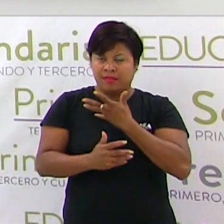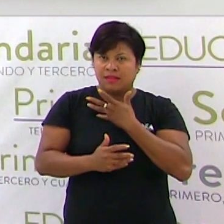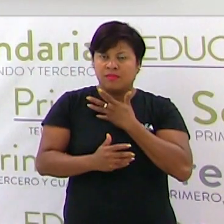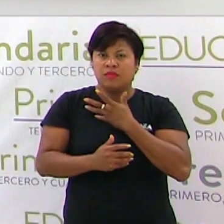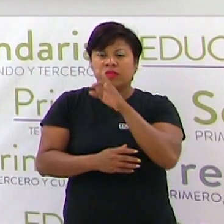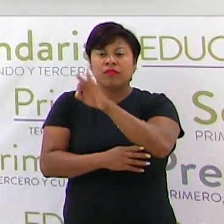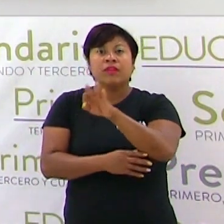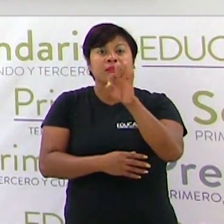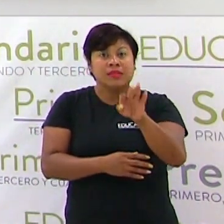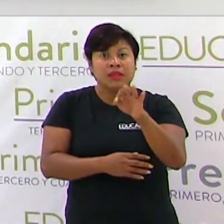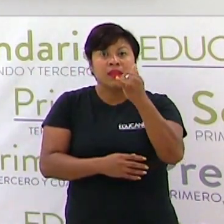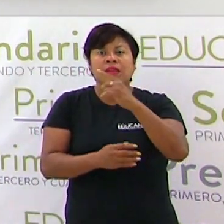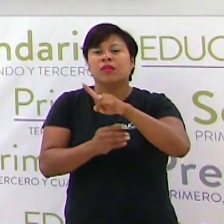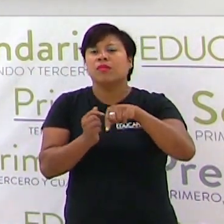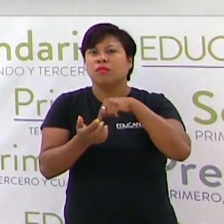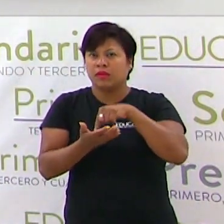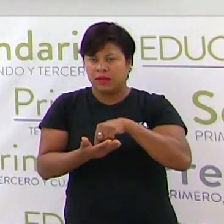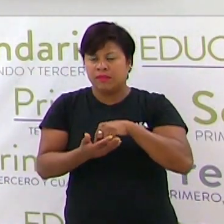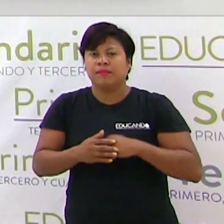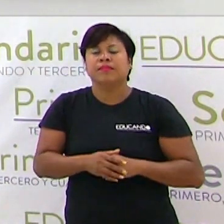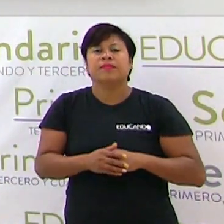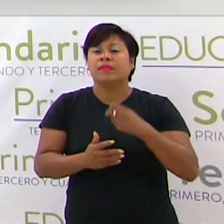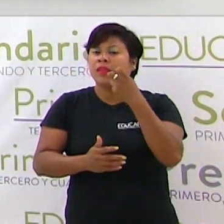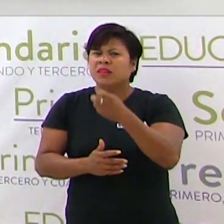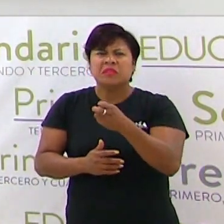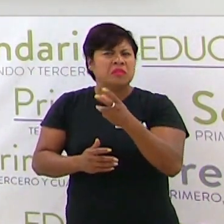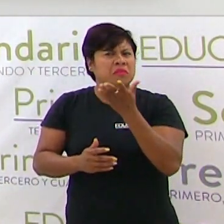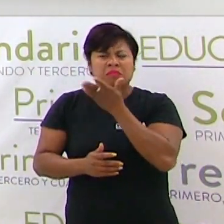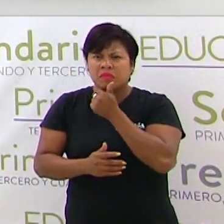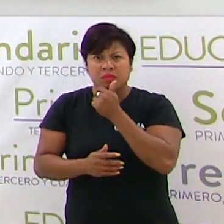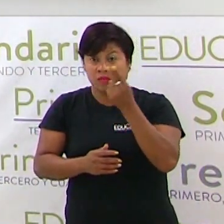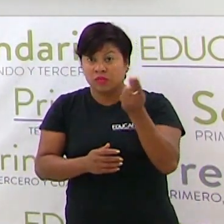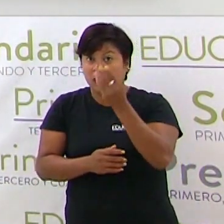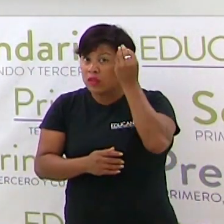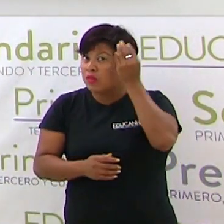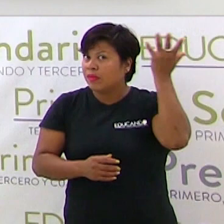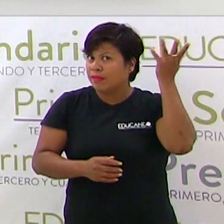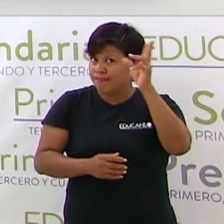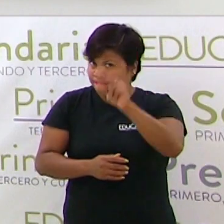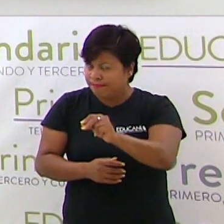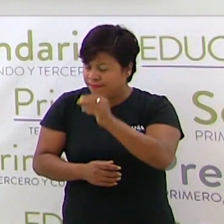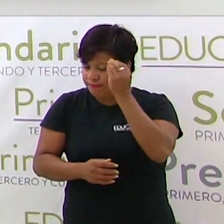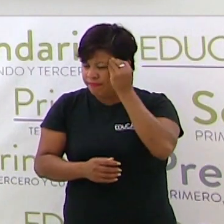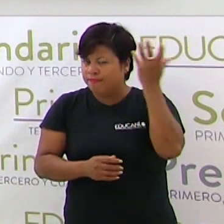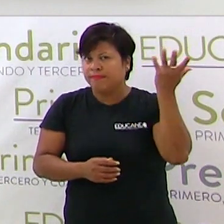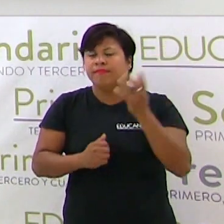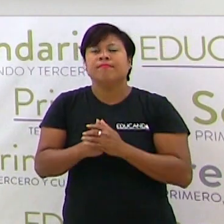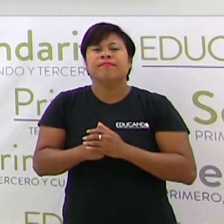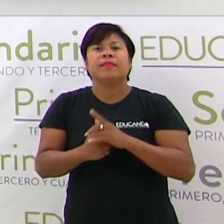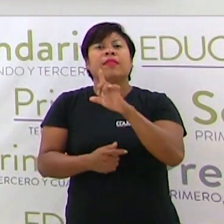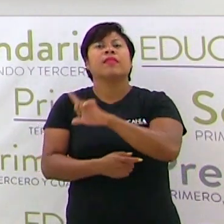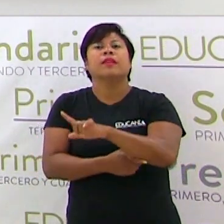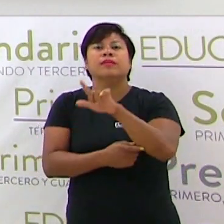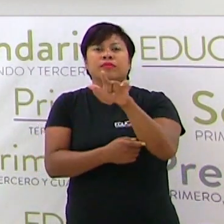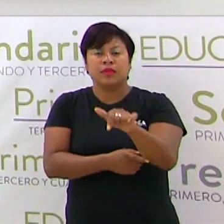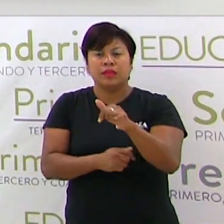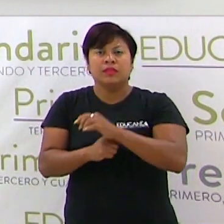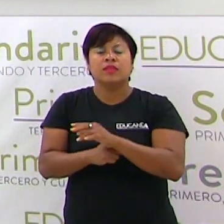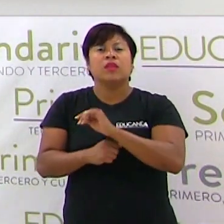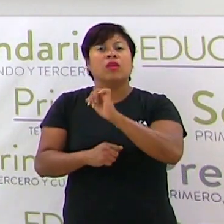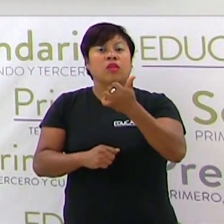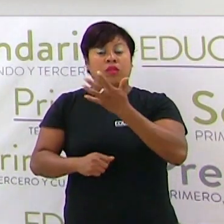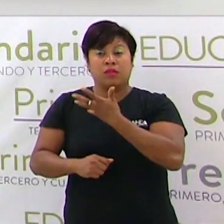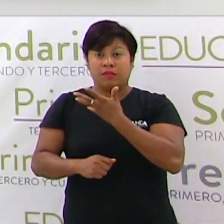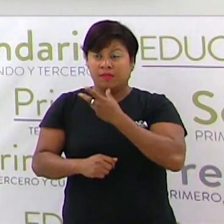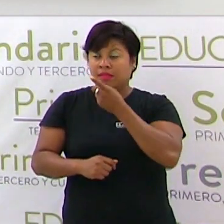la fecha y el lugar, ¿verdad? Esto no lo pueden ustedes olvidar. Después vemos lo que dice